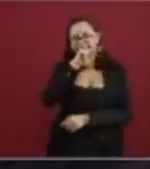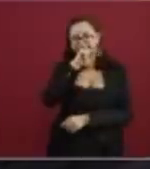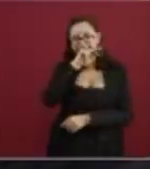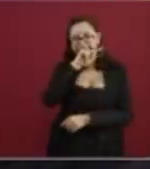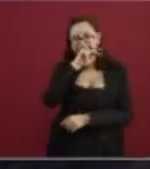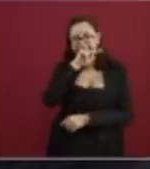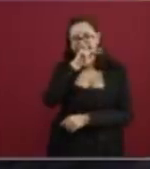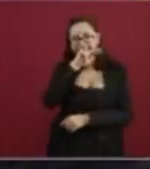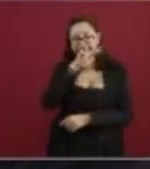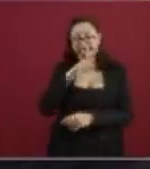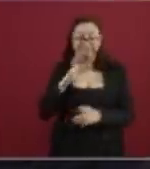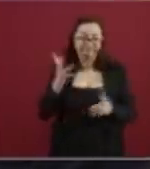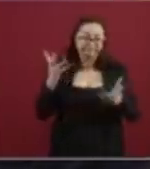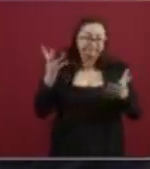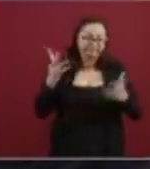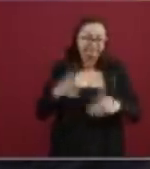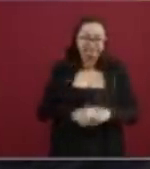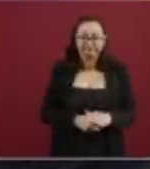bueno,